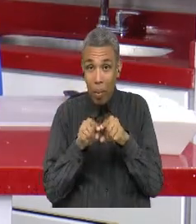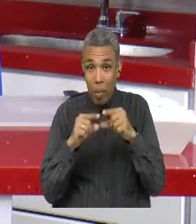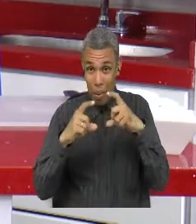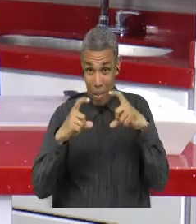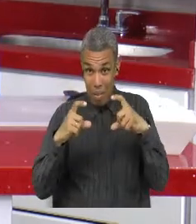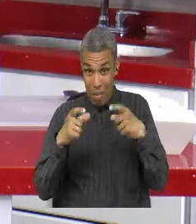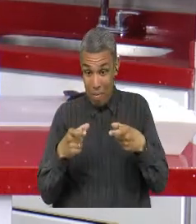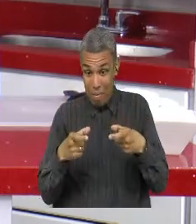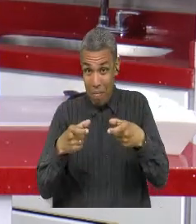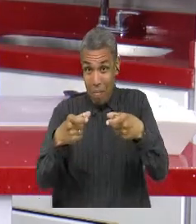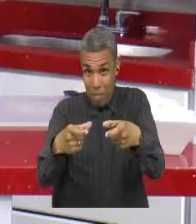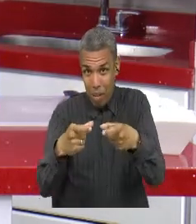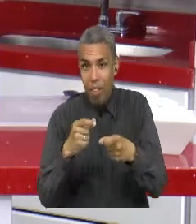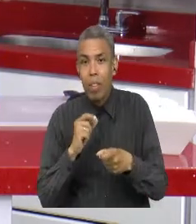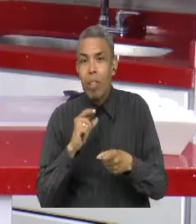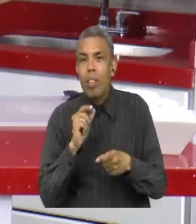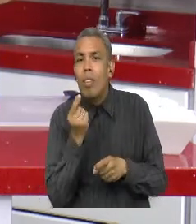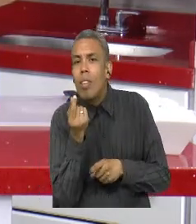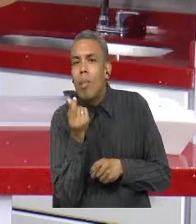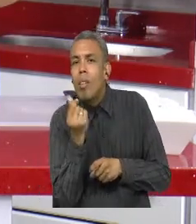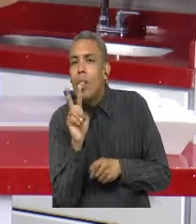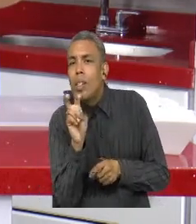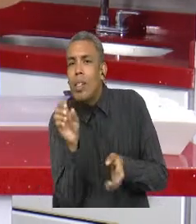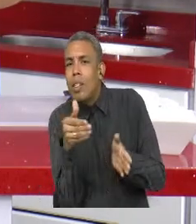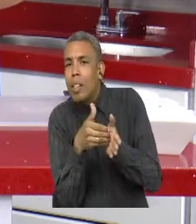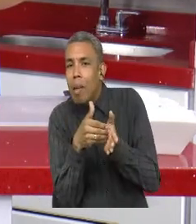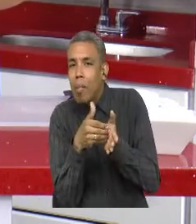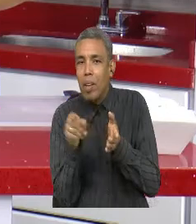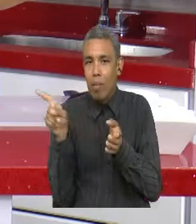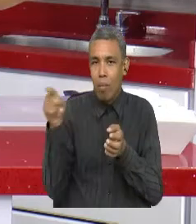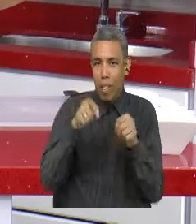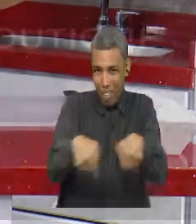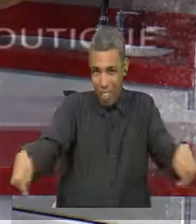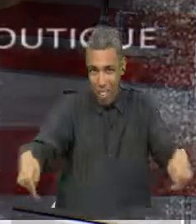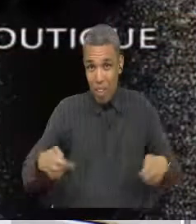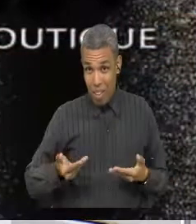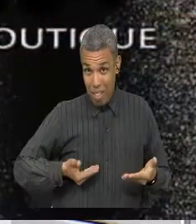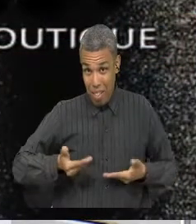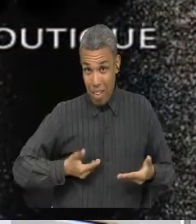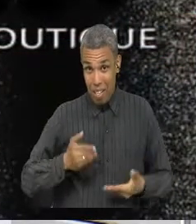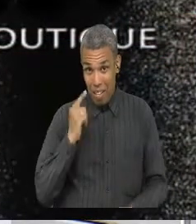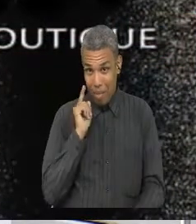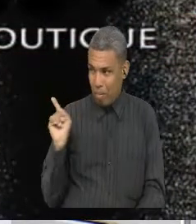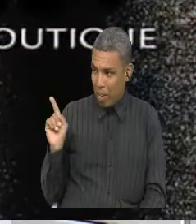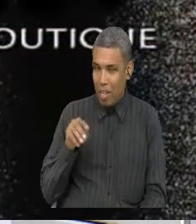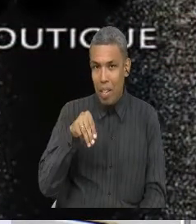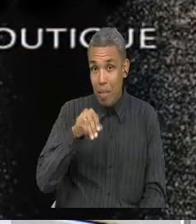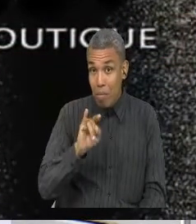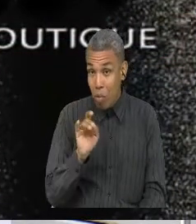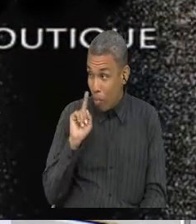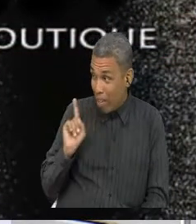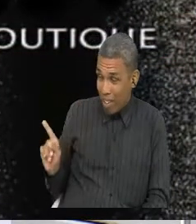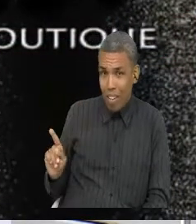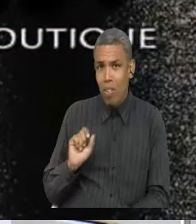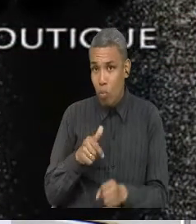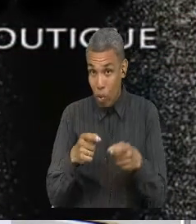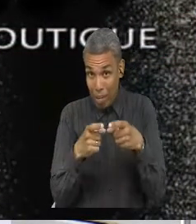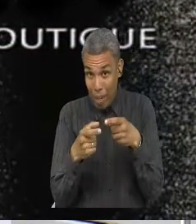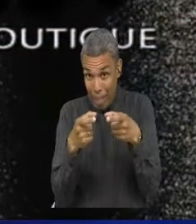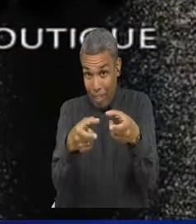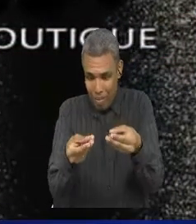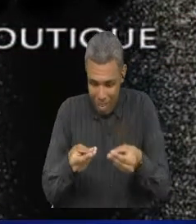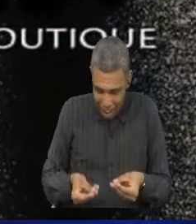que lo redimas, por supuesto, a nombre de Miuma Boutique. A ver si me haces por aquí, doña Elisa. Mire, son 70 mil pesitos. 70